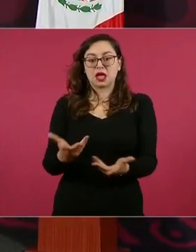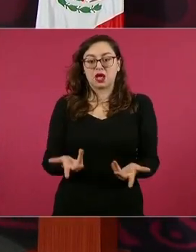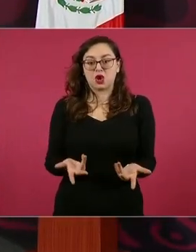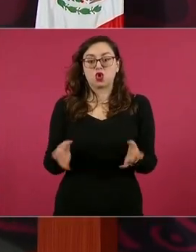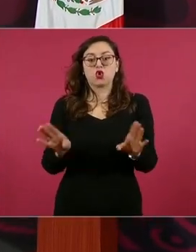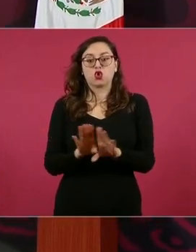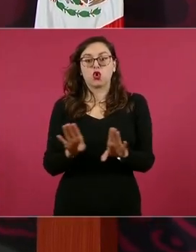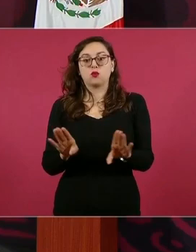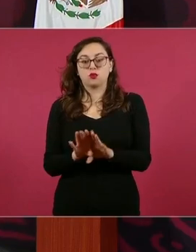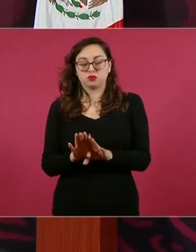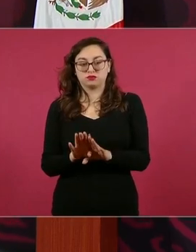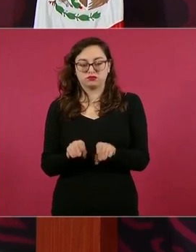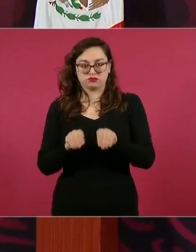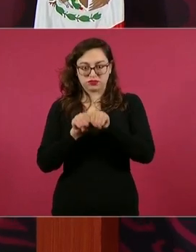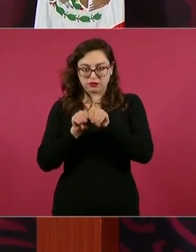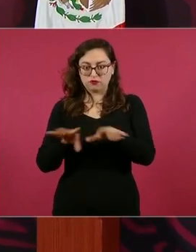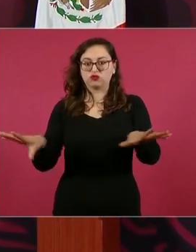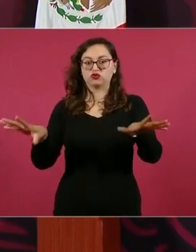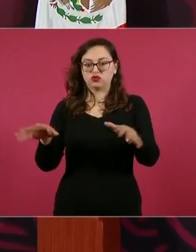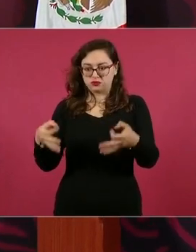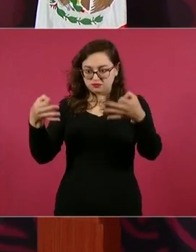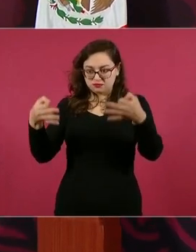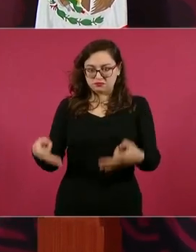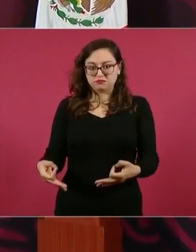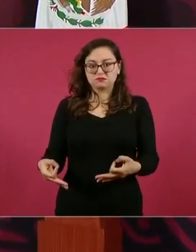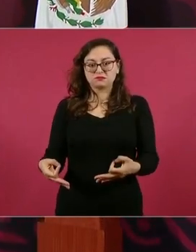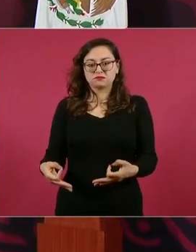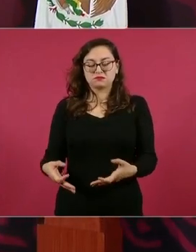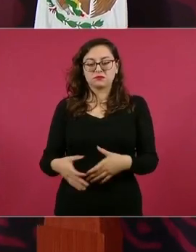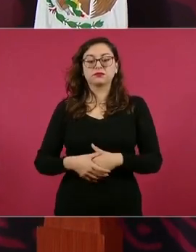formas de comunicación